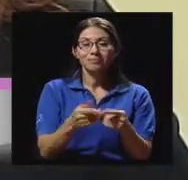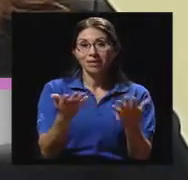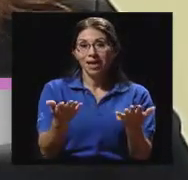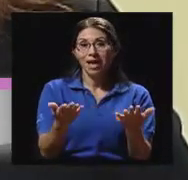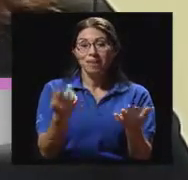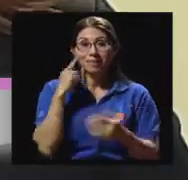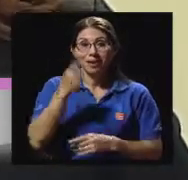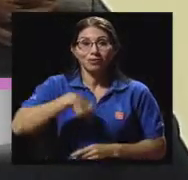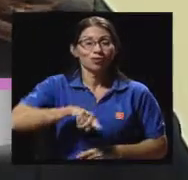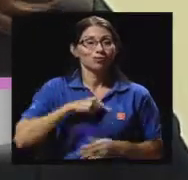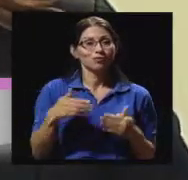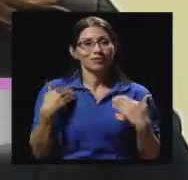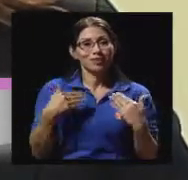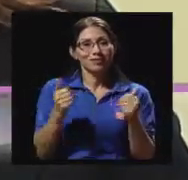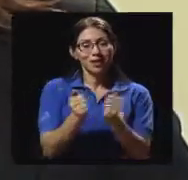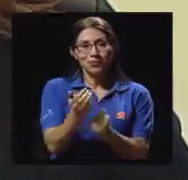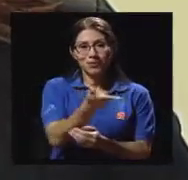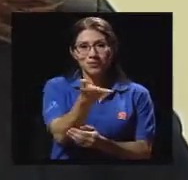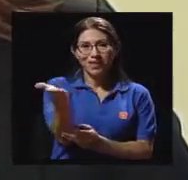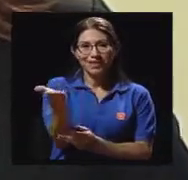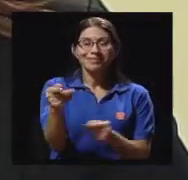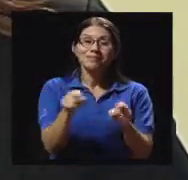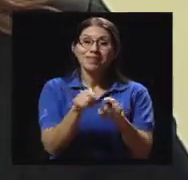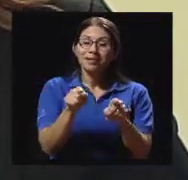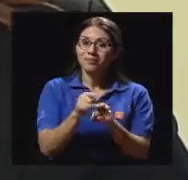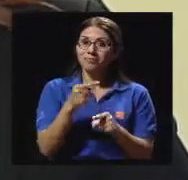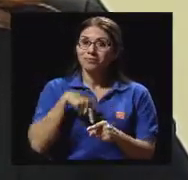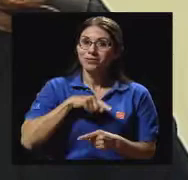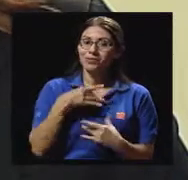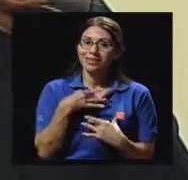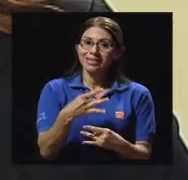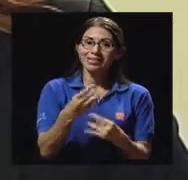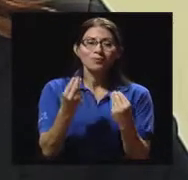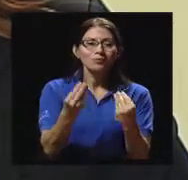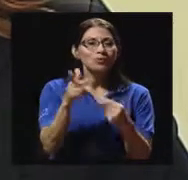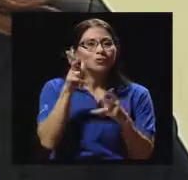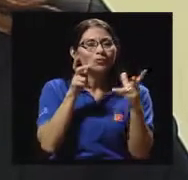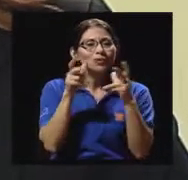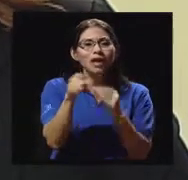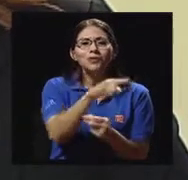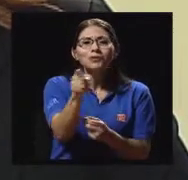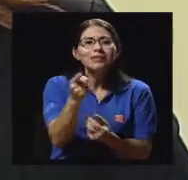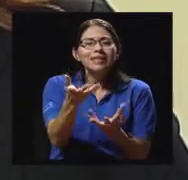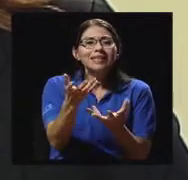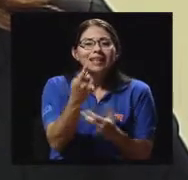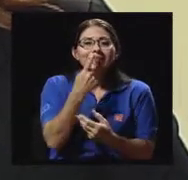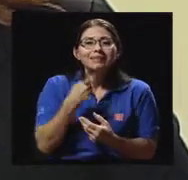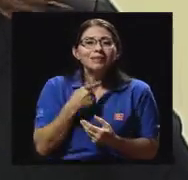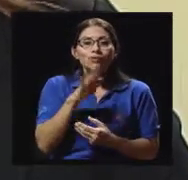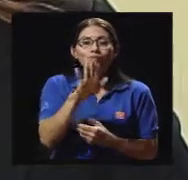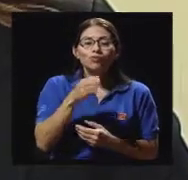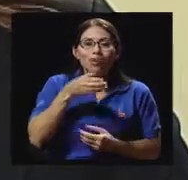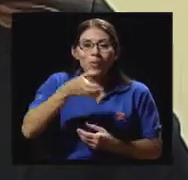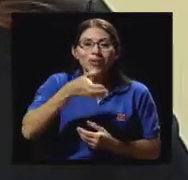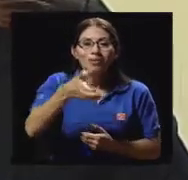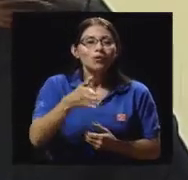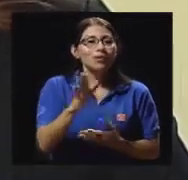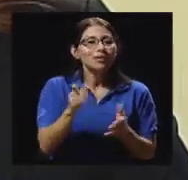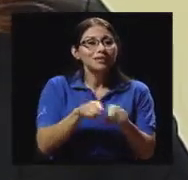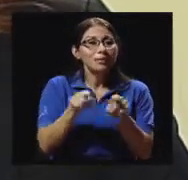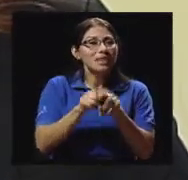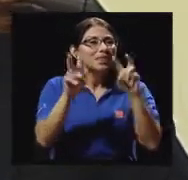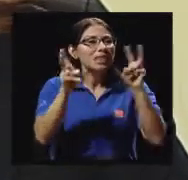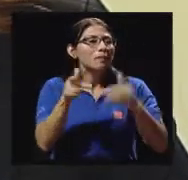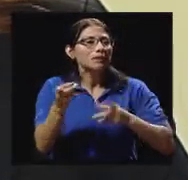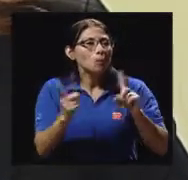también ha sido un placer para nosotros estar con ustedes y por supuesto que nos interesa mucho escuchar lo que usted nos haga llegar, esas recomendaciones,